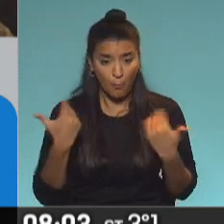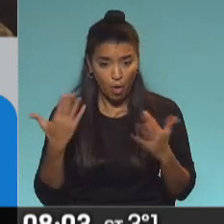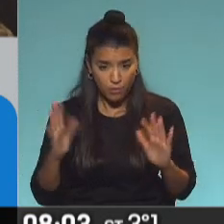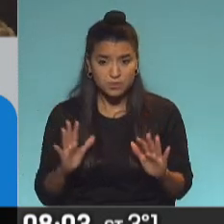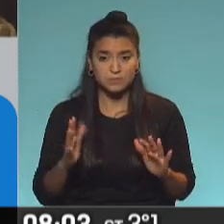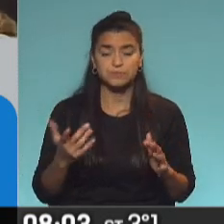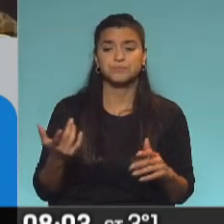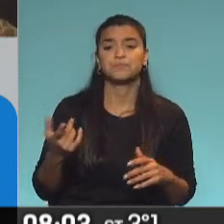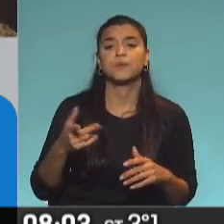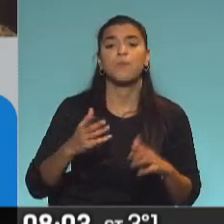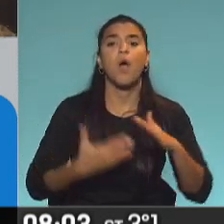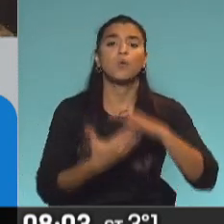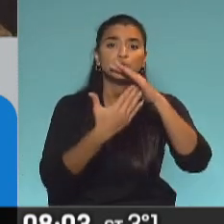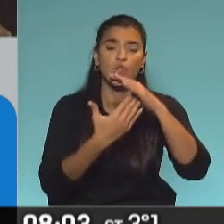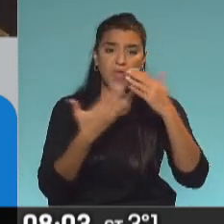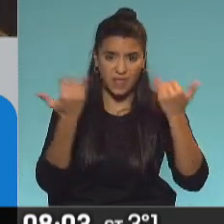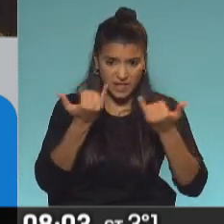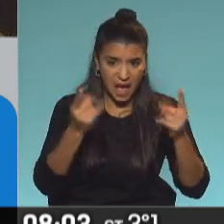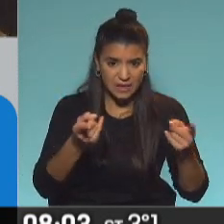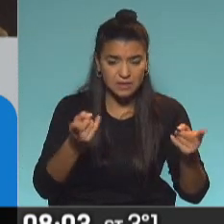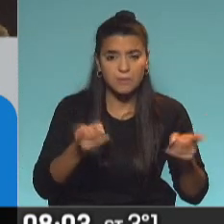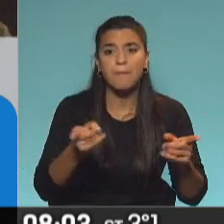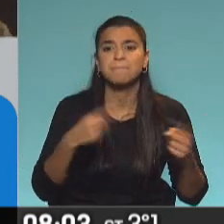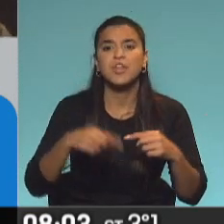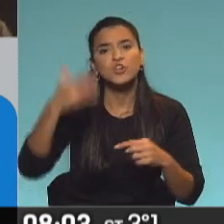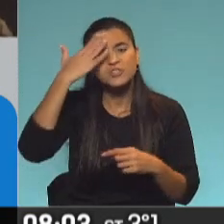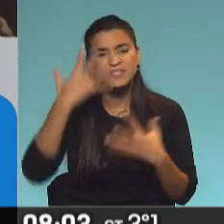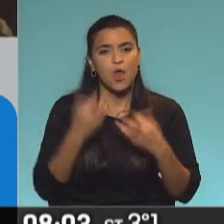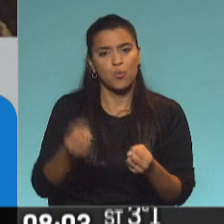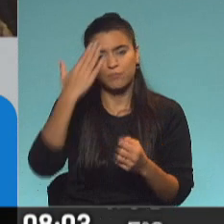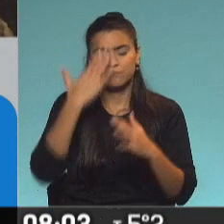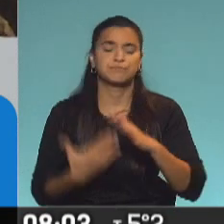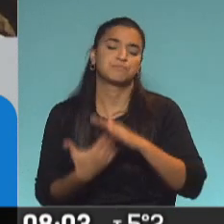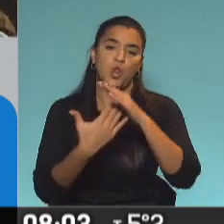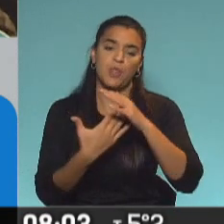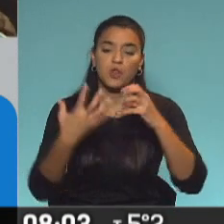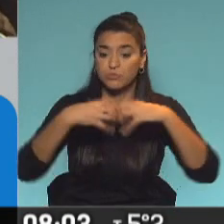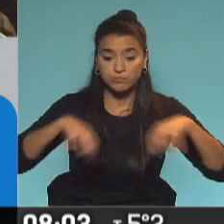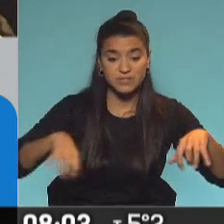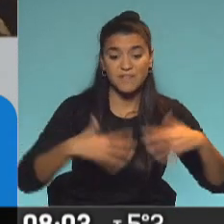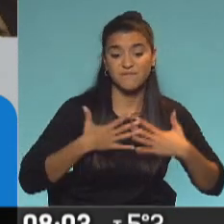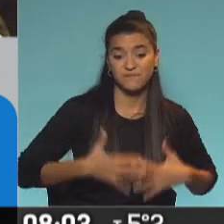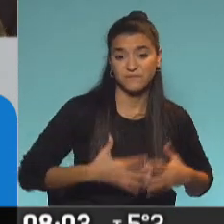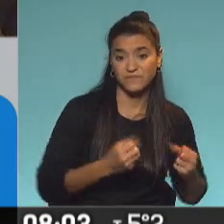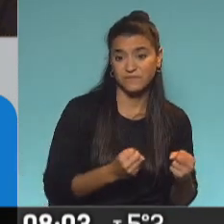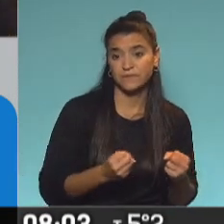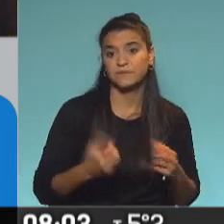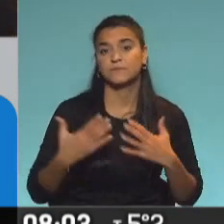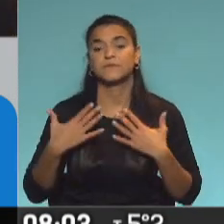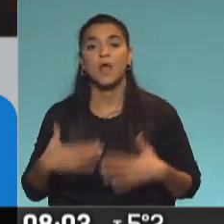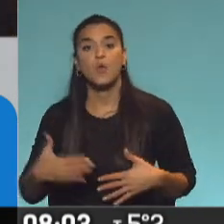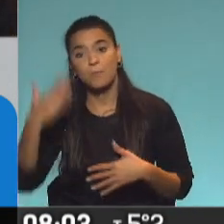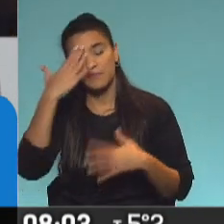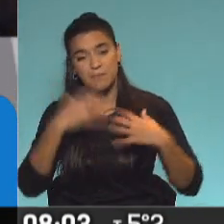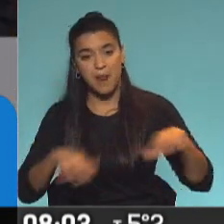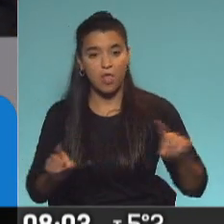muchas cosas que pueden hacer las autoridades, pero claramente hay que poner a la salud mental como prioridad. No se puede separar la salud física de la salud mental. Silvia, Pablo, el